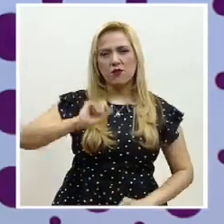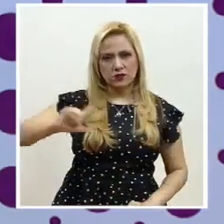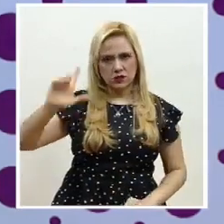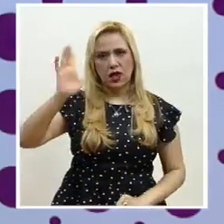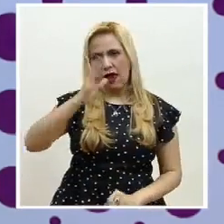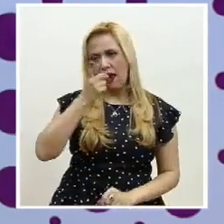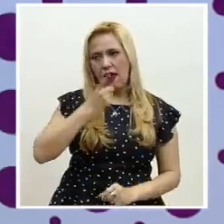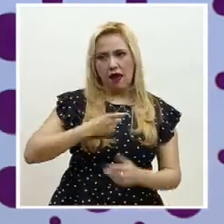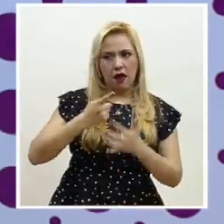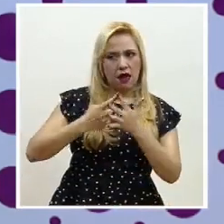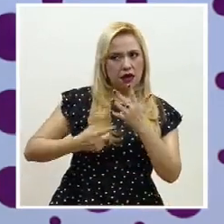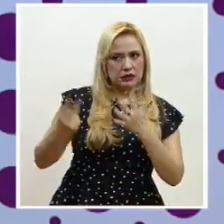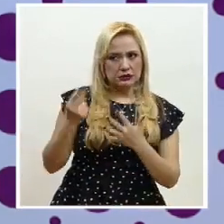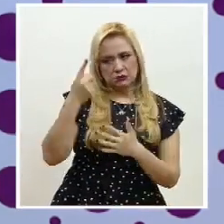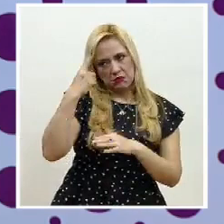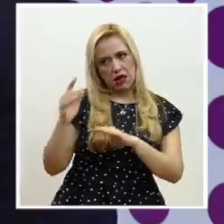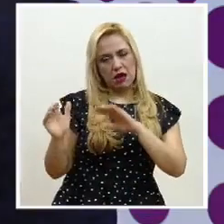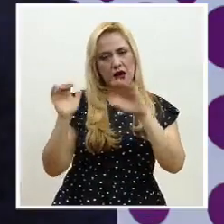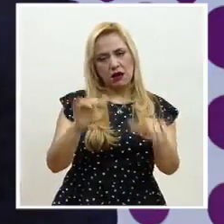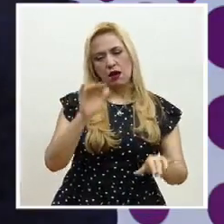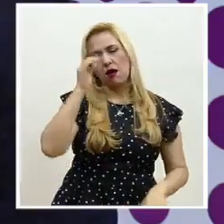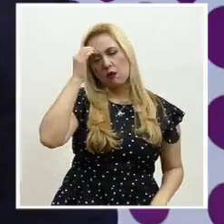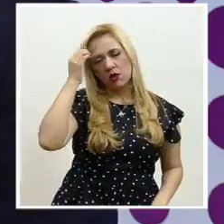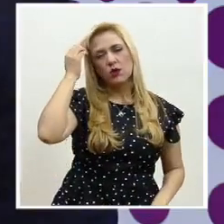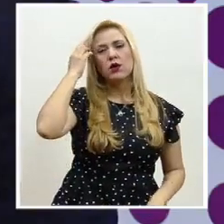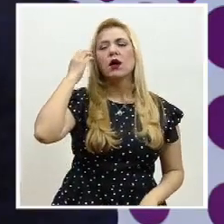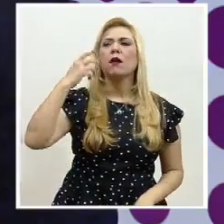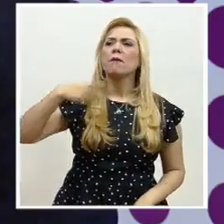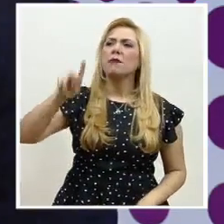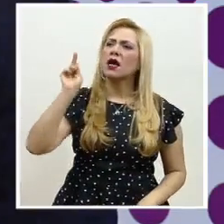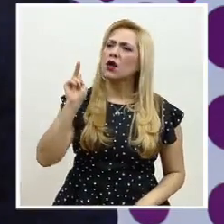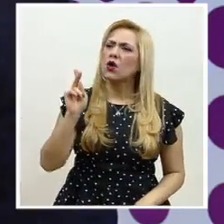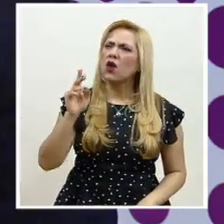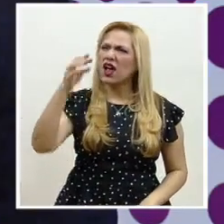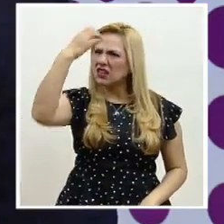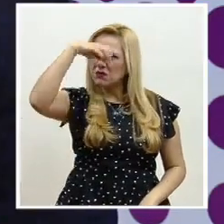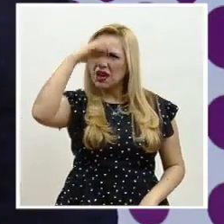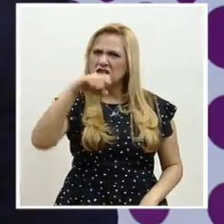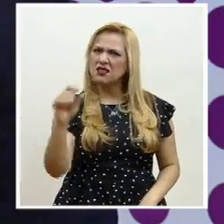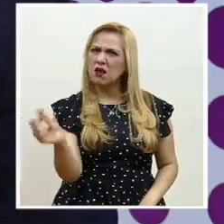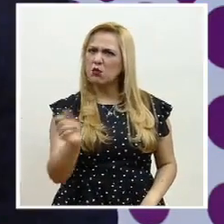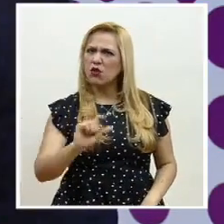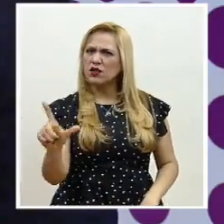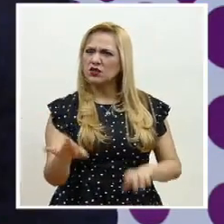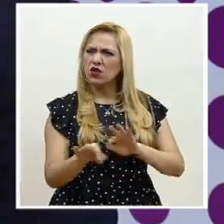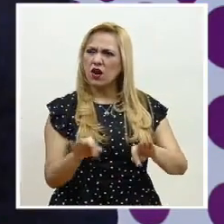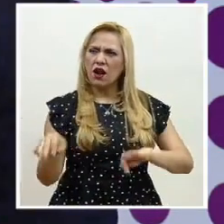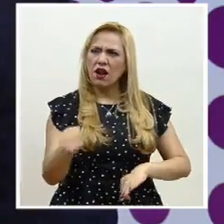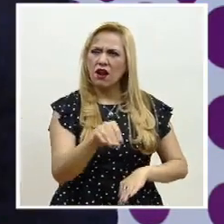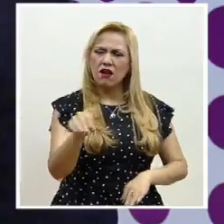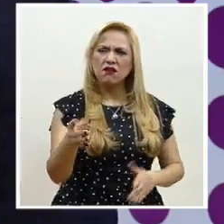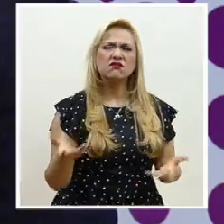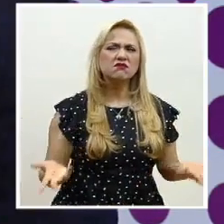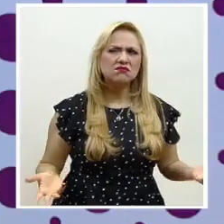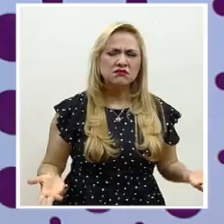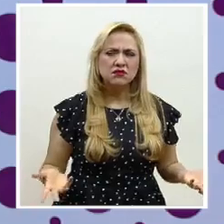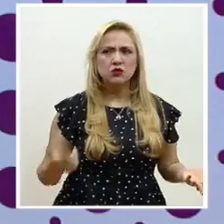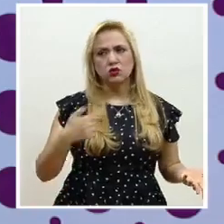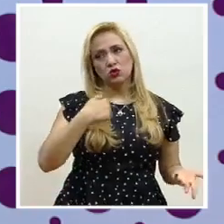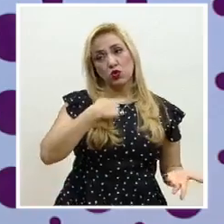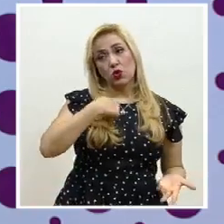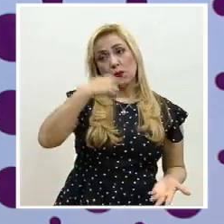tanto de la experiencia profesional que tú como coordinador podrías decir, bueno, a mí me gusta, creo que el perfil o la